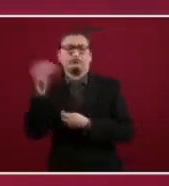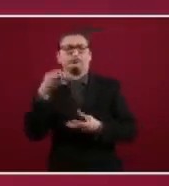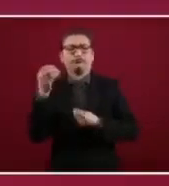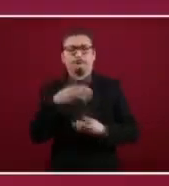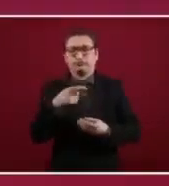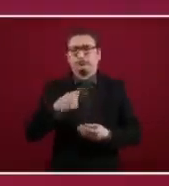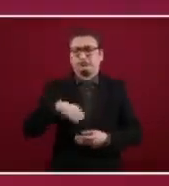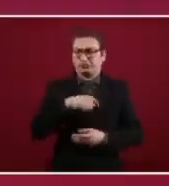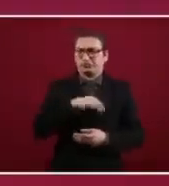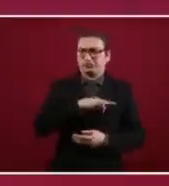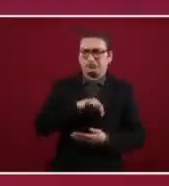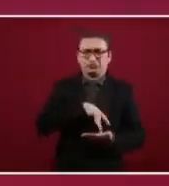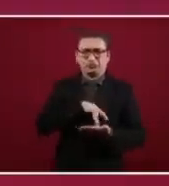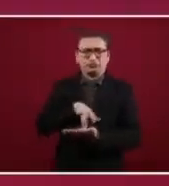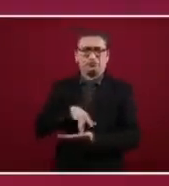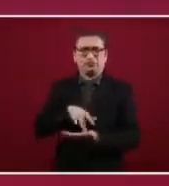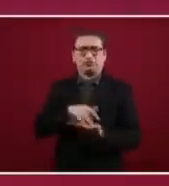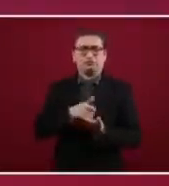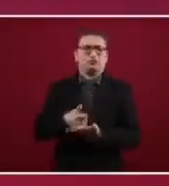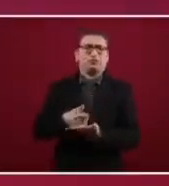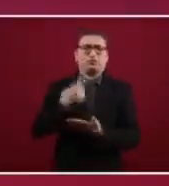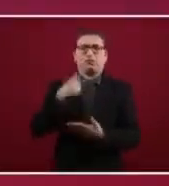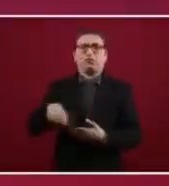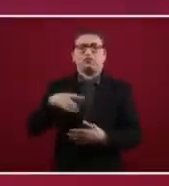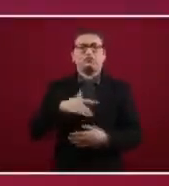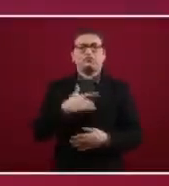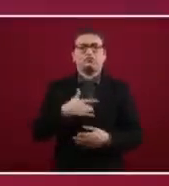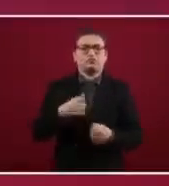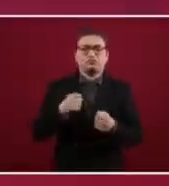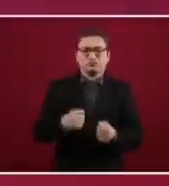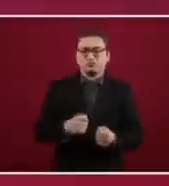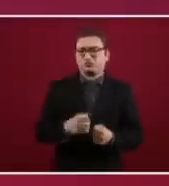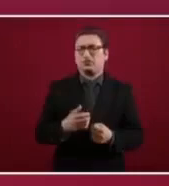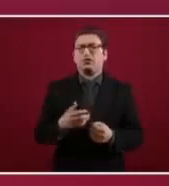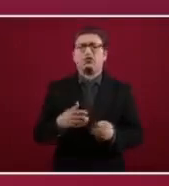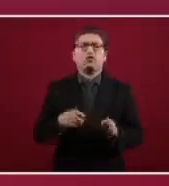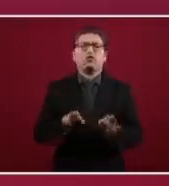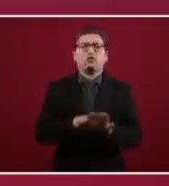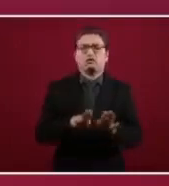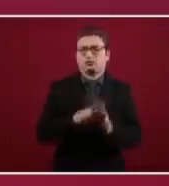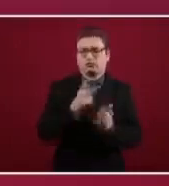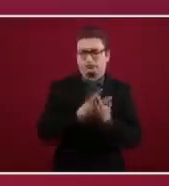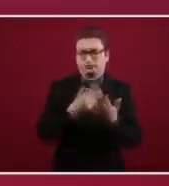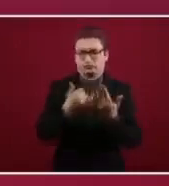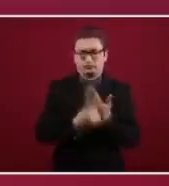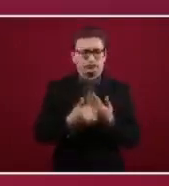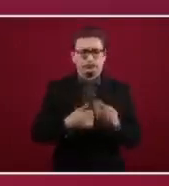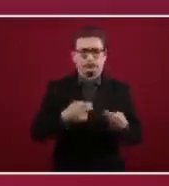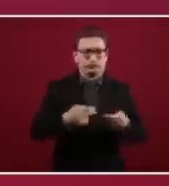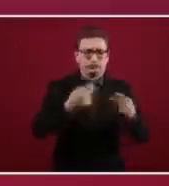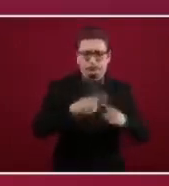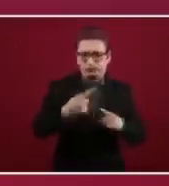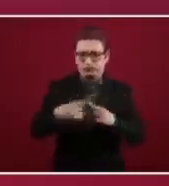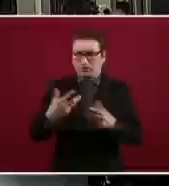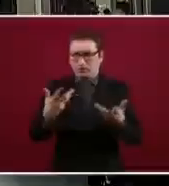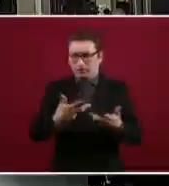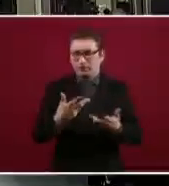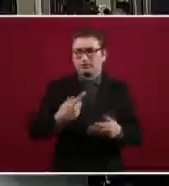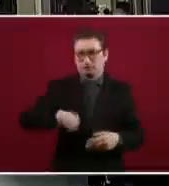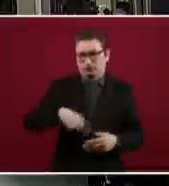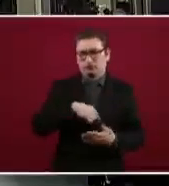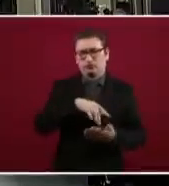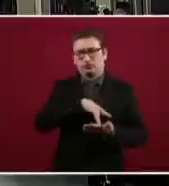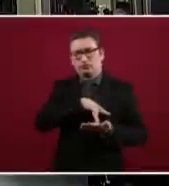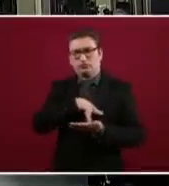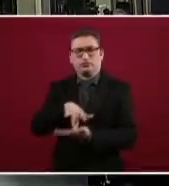vía garantías líquidas es decir a proyectos productivos podemos complementar